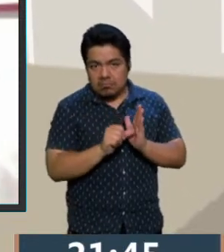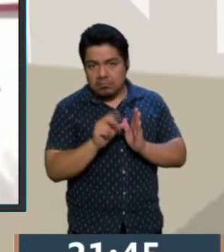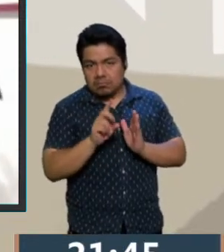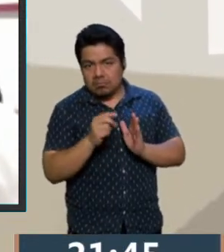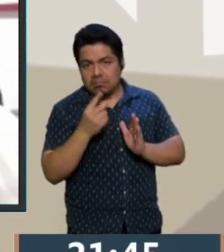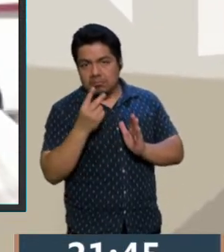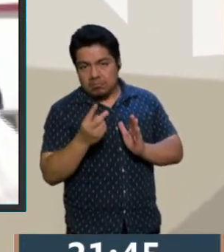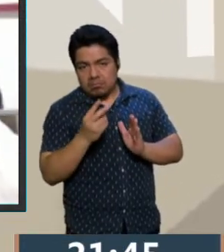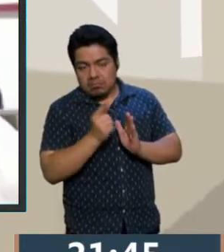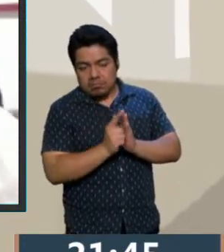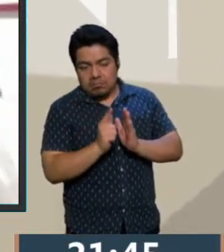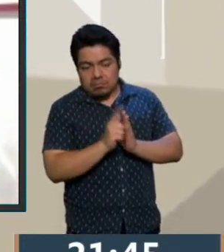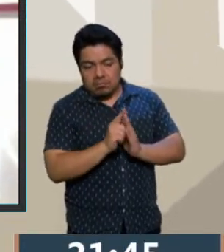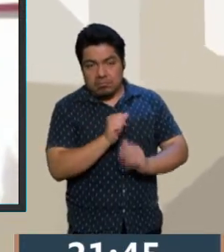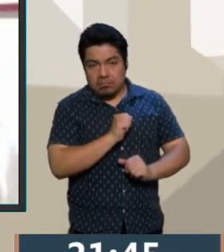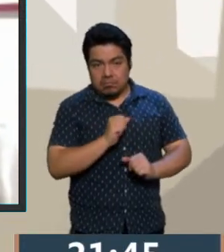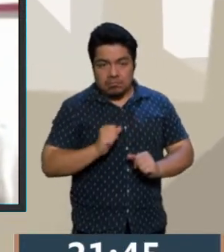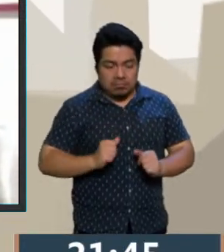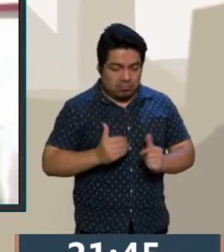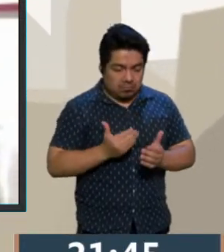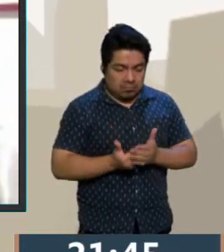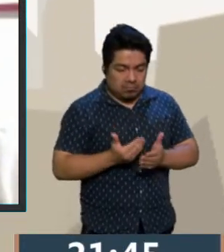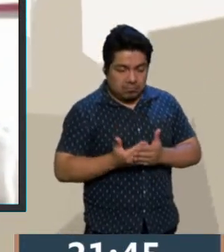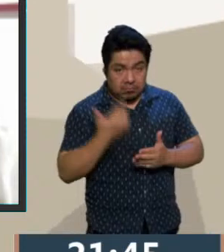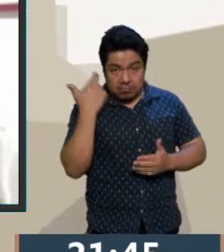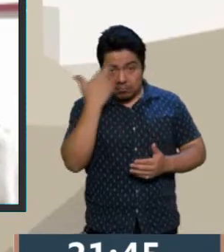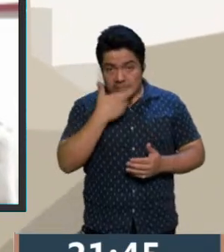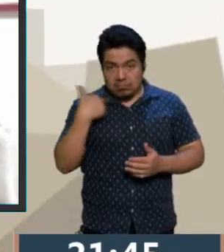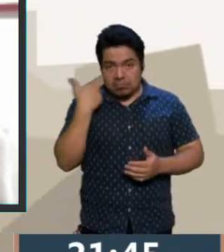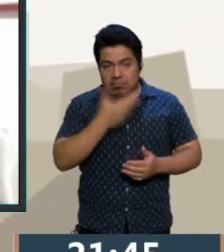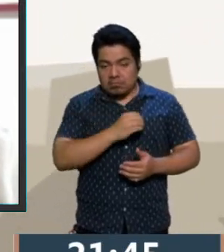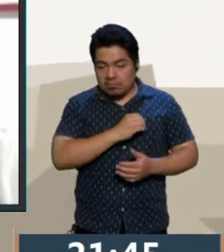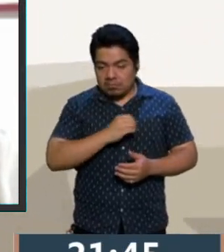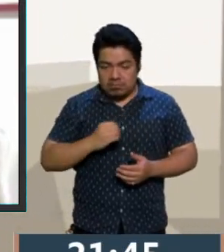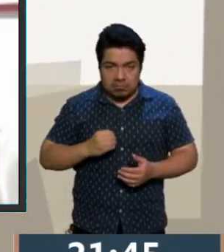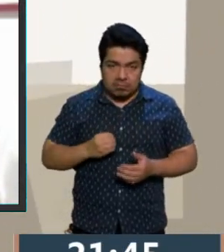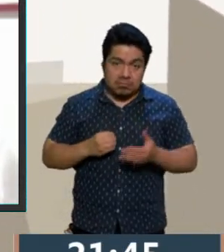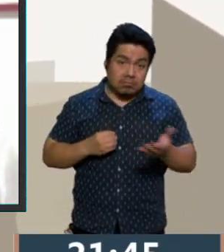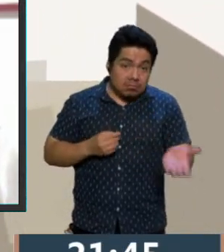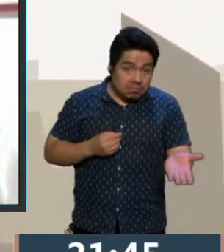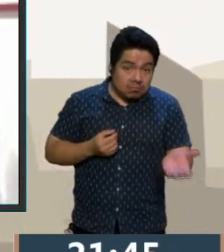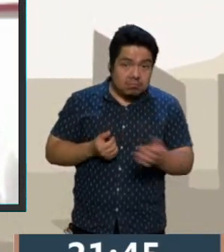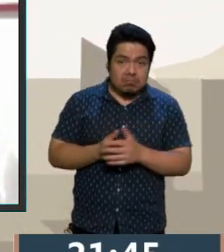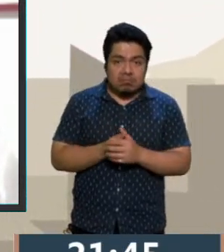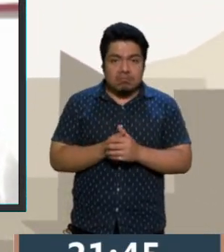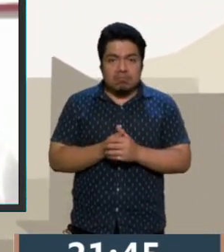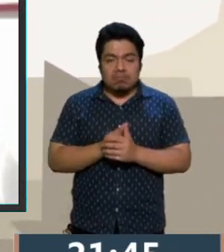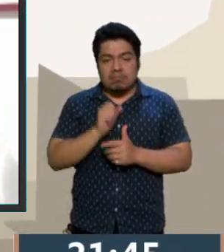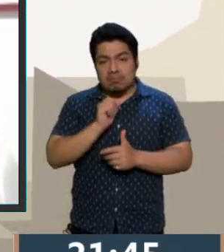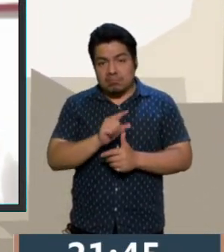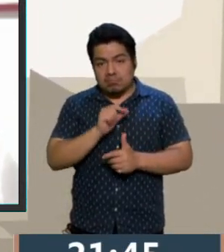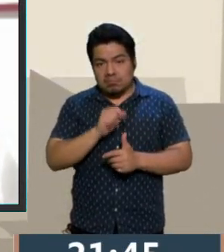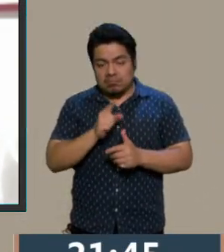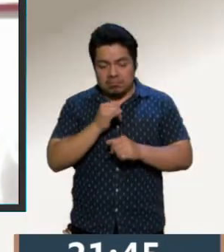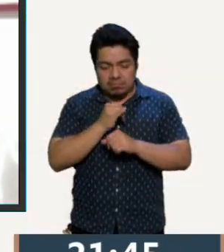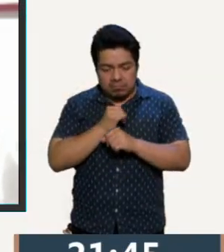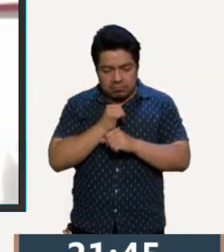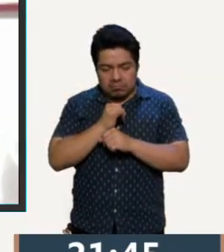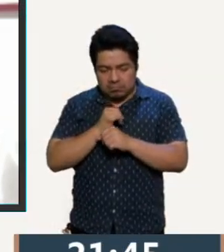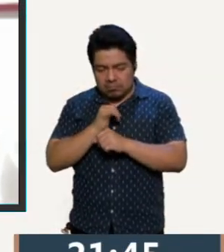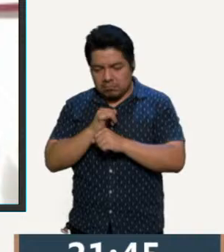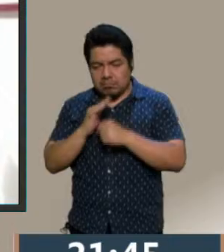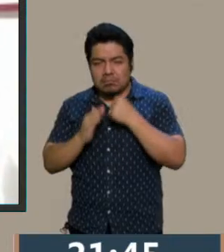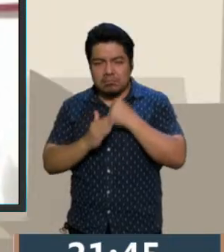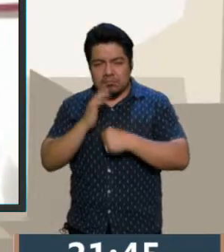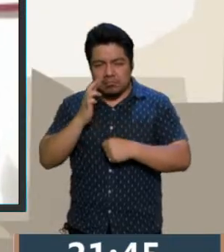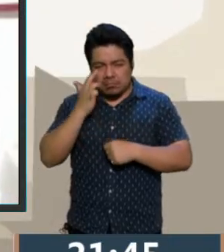Ley Orgánica de las Alcaldías. Aquí fue, ya lo has dicho, el tema de las investigaciones para encontrar